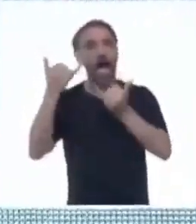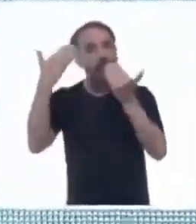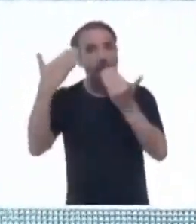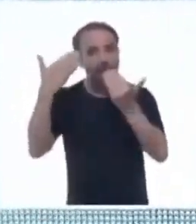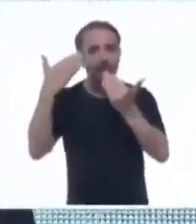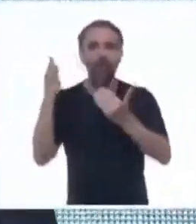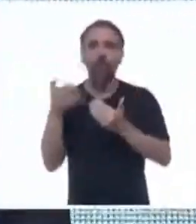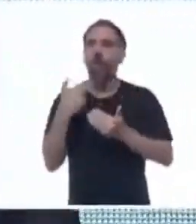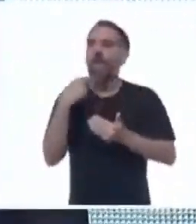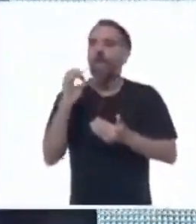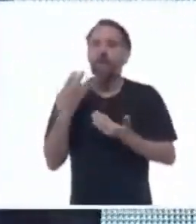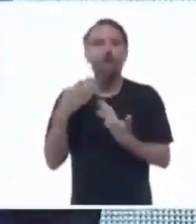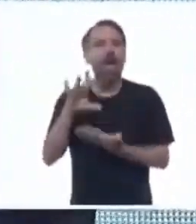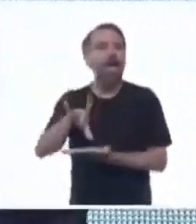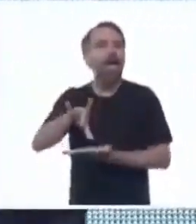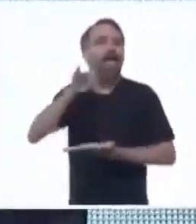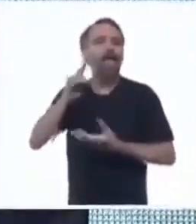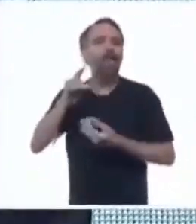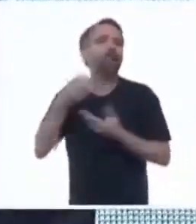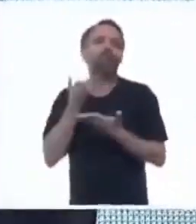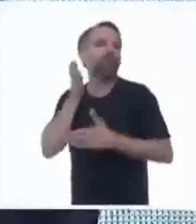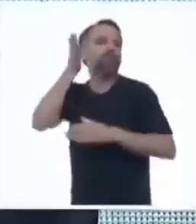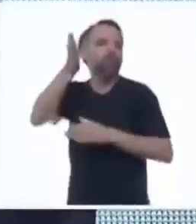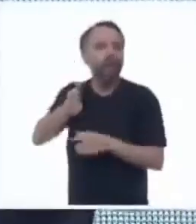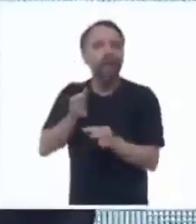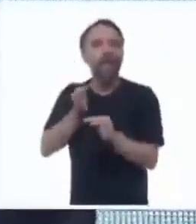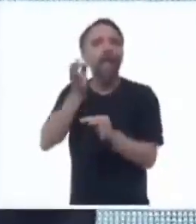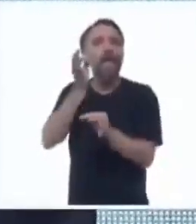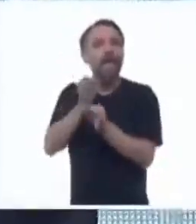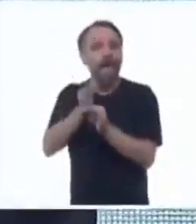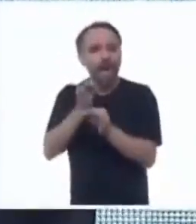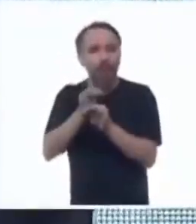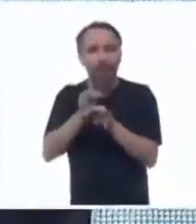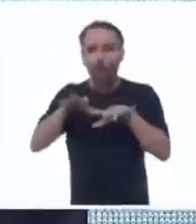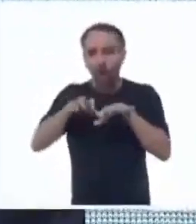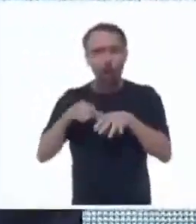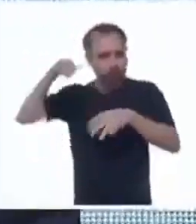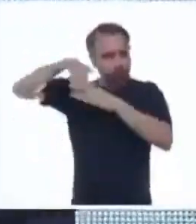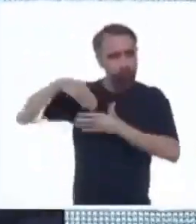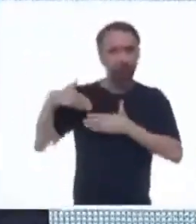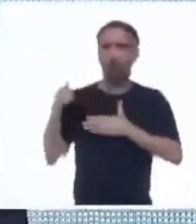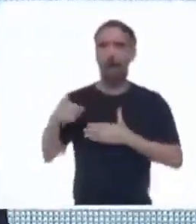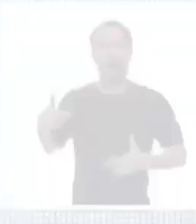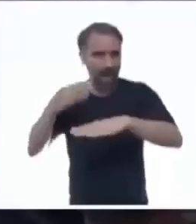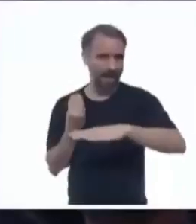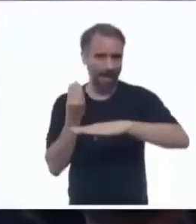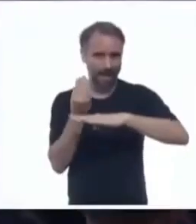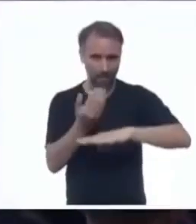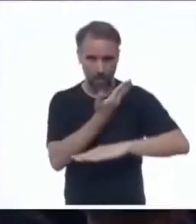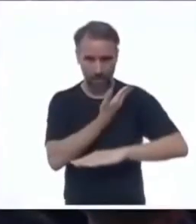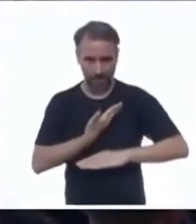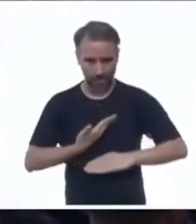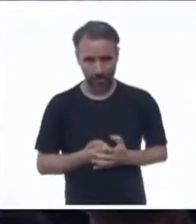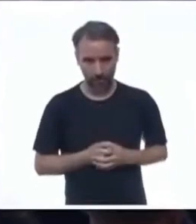hijos puedan elegir ir a la escuela con una compu en la mochila y no con un arma en la mochila.